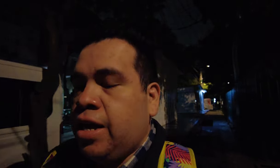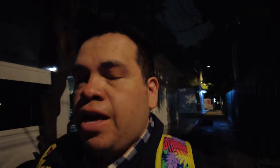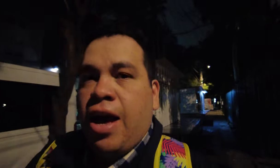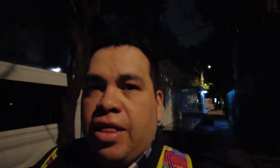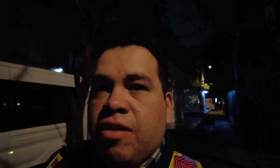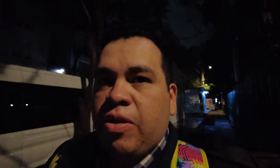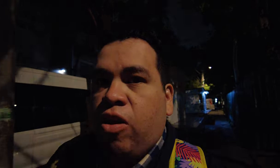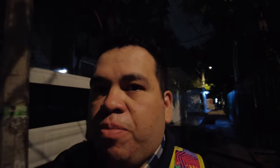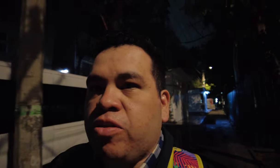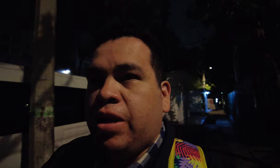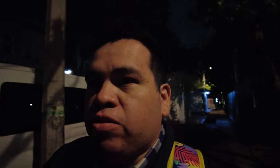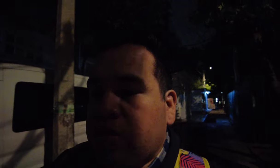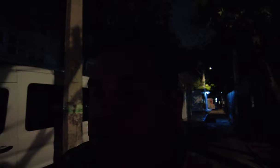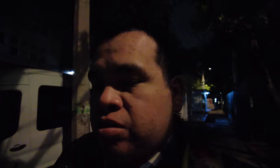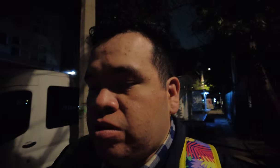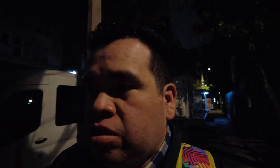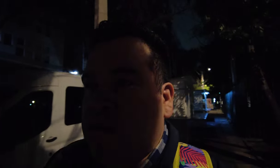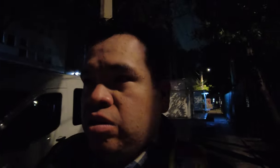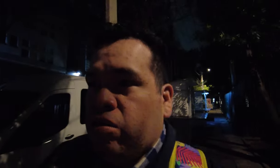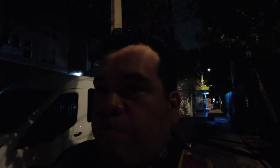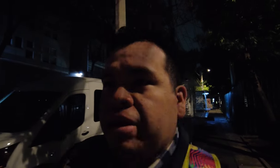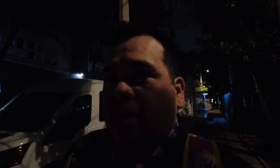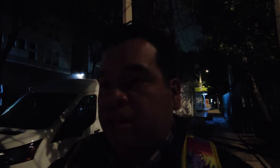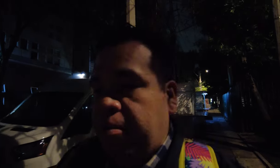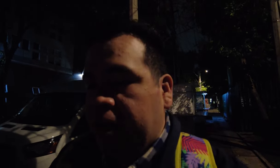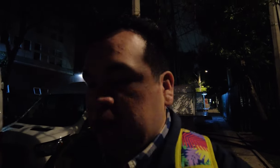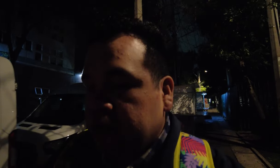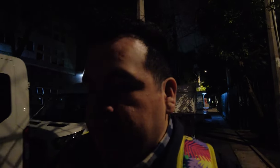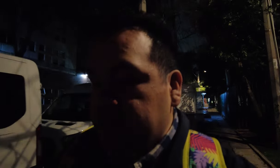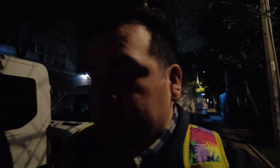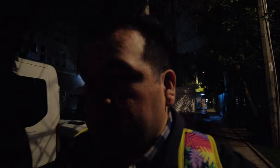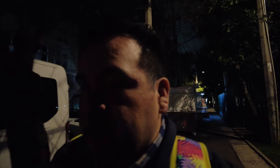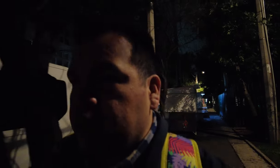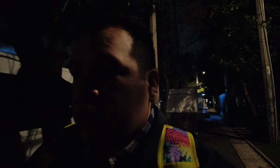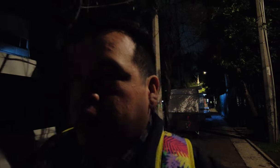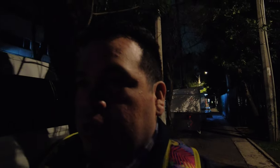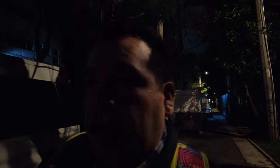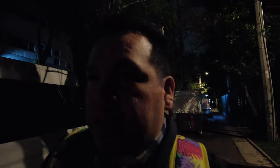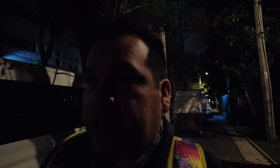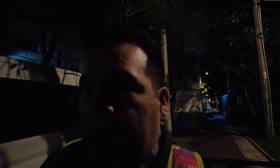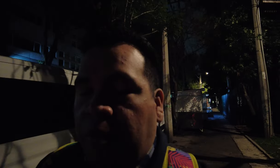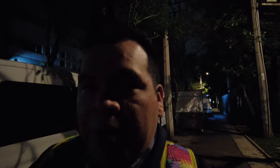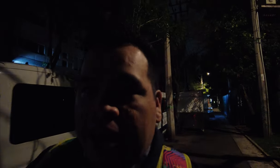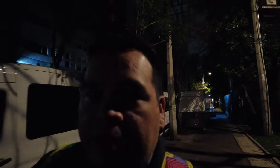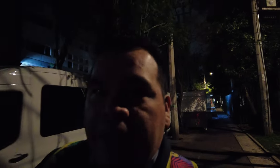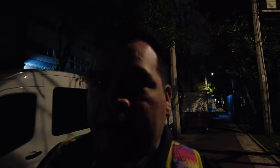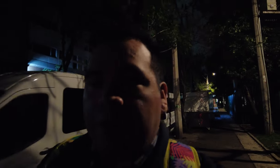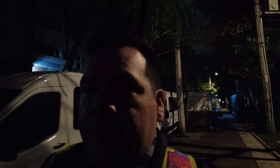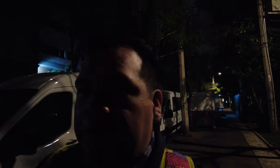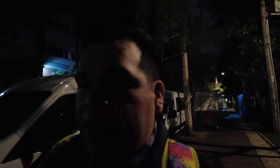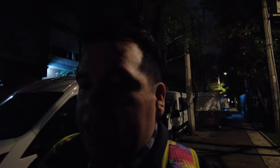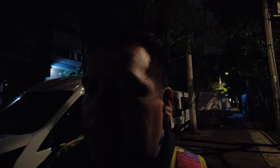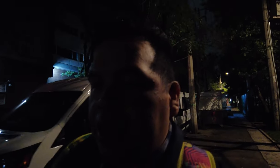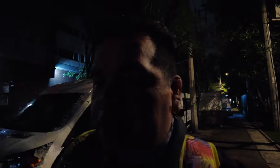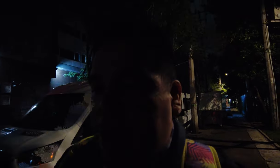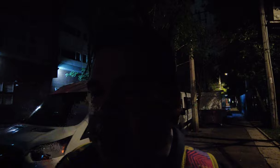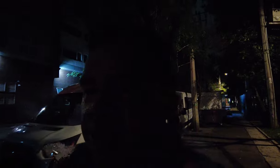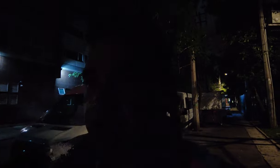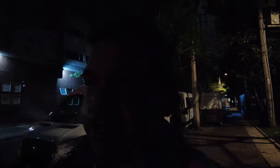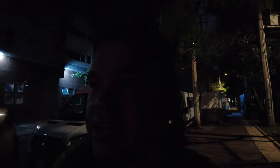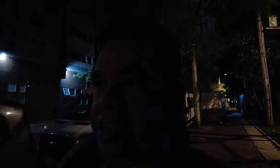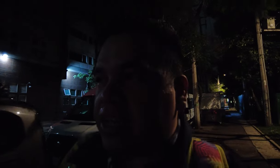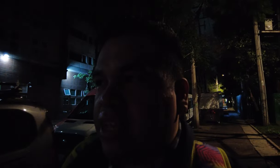de Andrés Manuel López Obrador como presidente de México. Así que acompáñenme